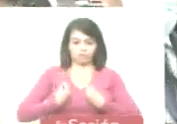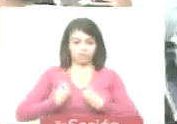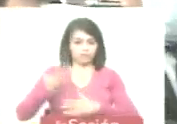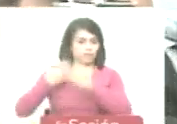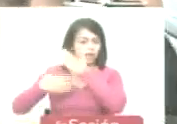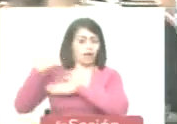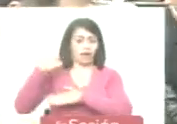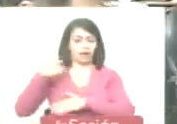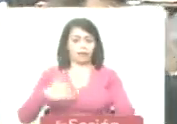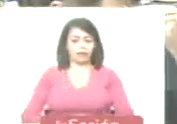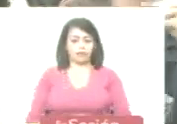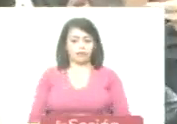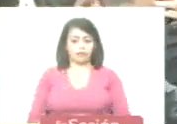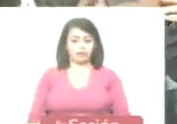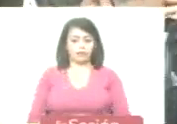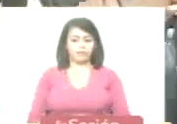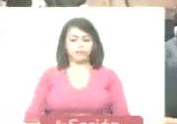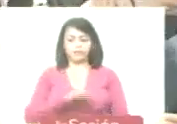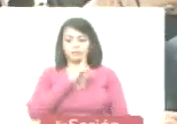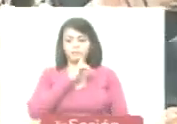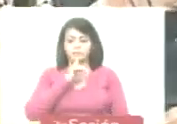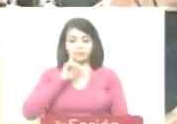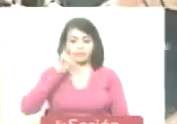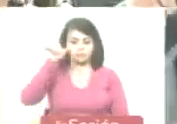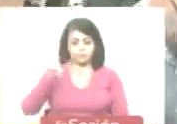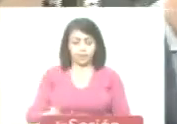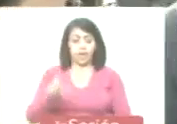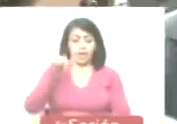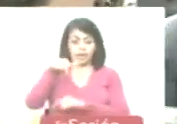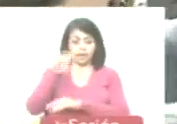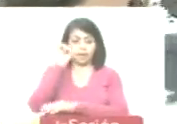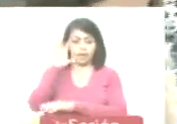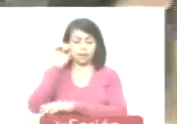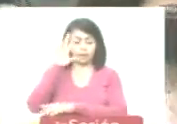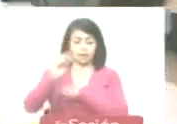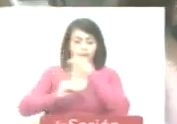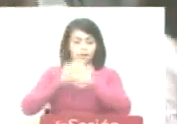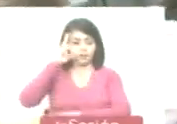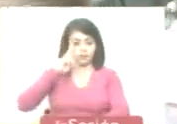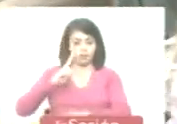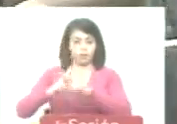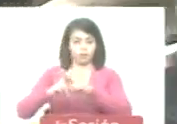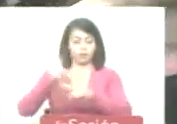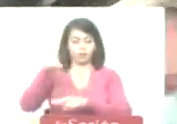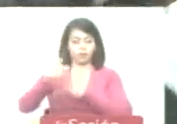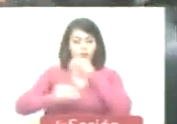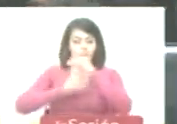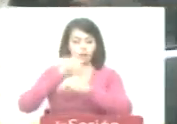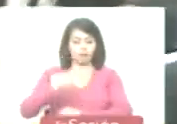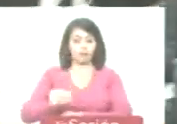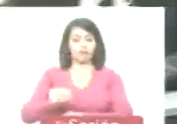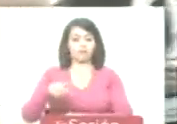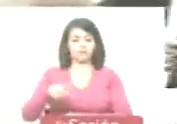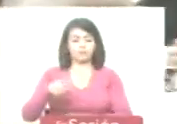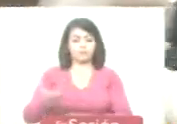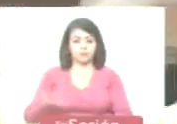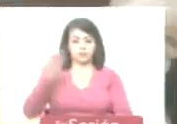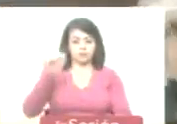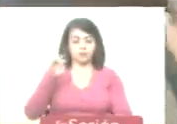aquel entonces. Yo me refiero a que esta asamblea, haciendo honor al hecho de que tenemos que